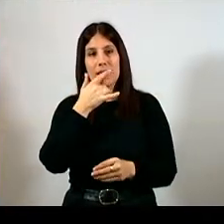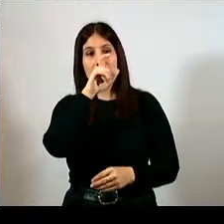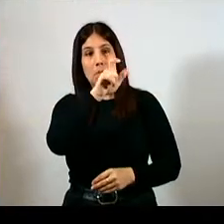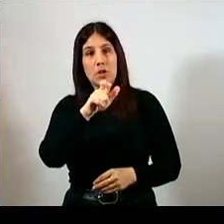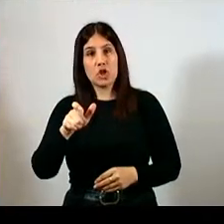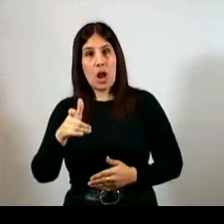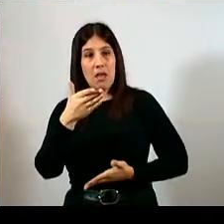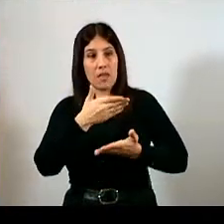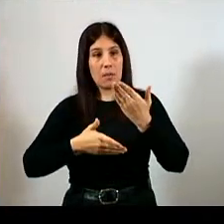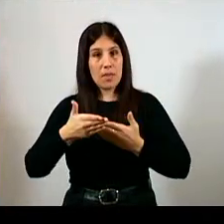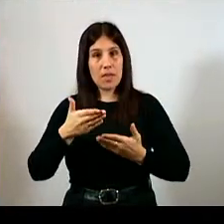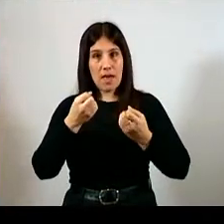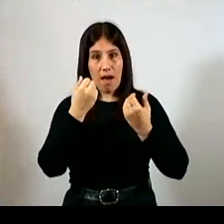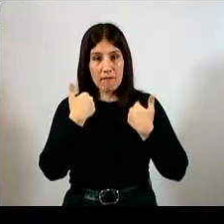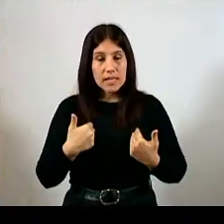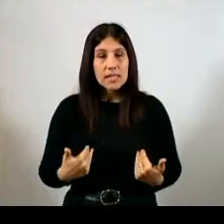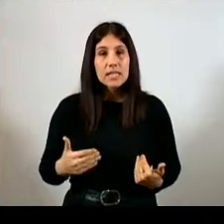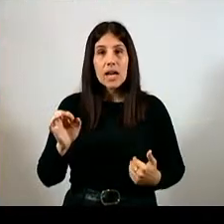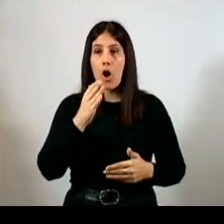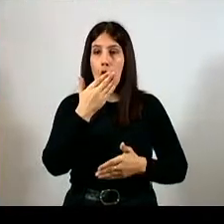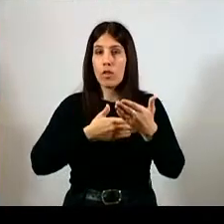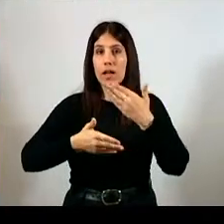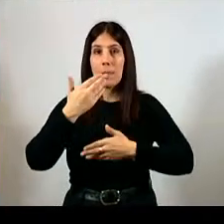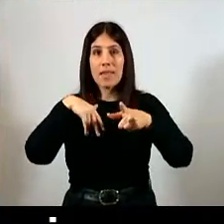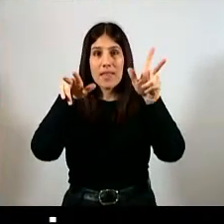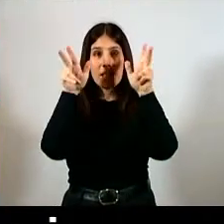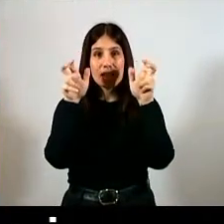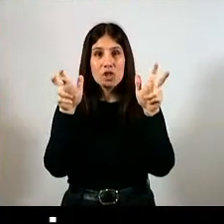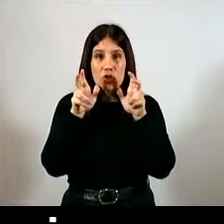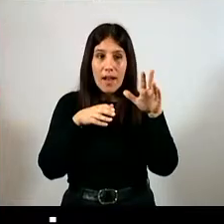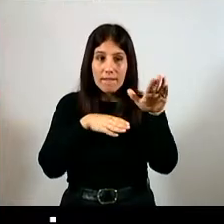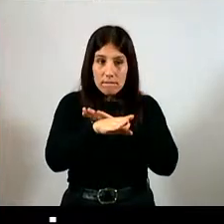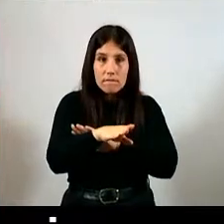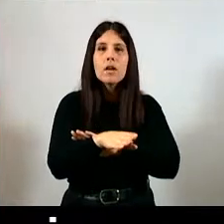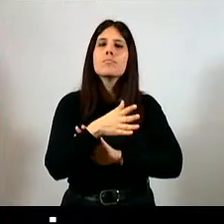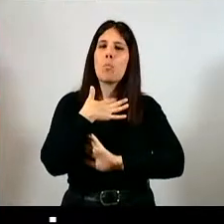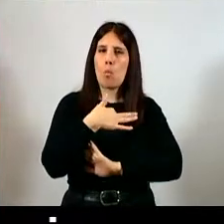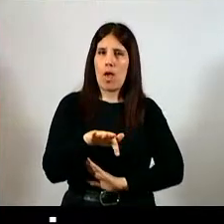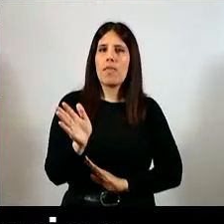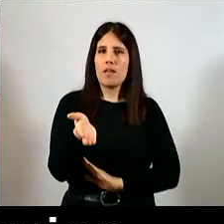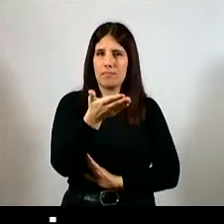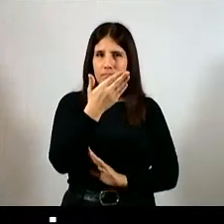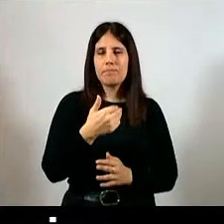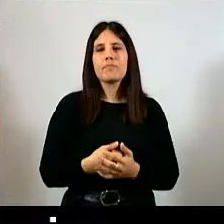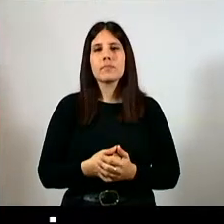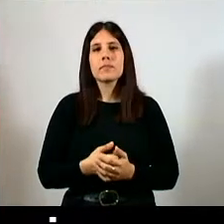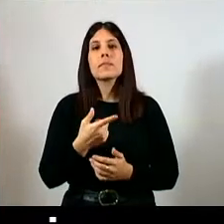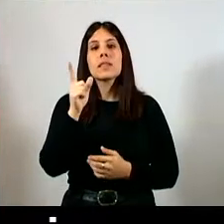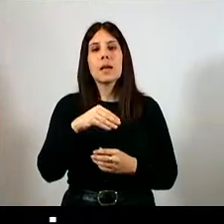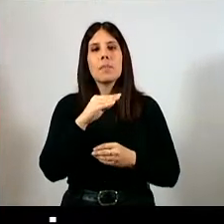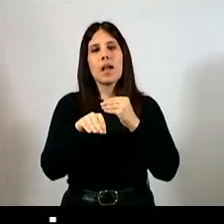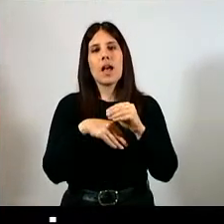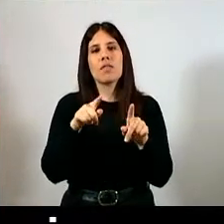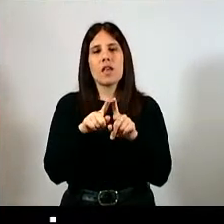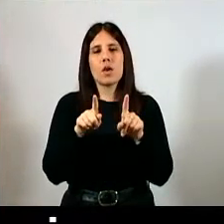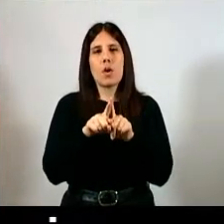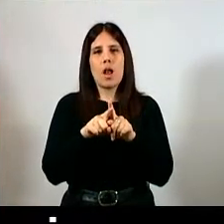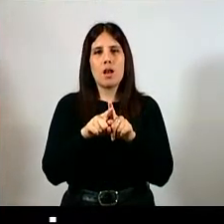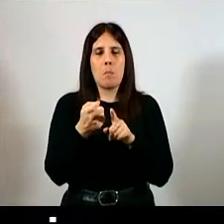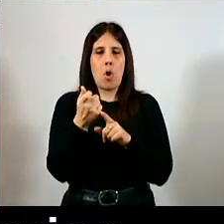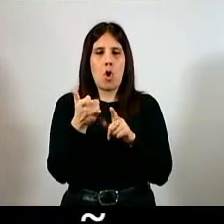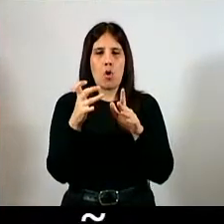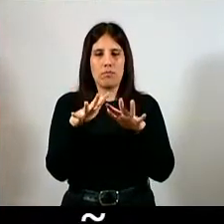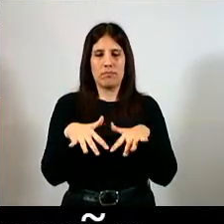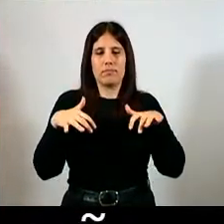movilidad reducida o discapacidad sensorial pueda visitarlos. Se instalará un pequeño graderío de madera integrado con el